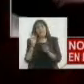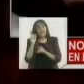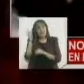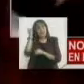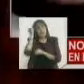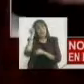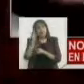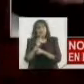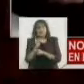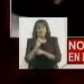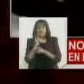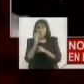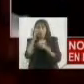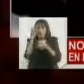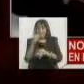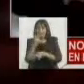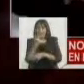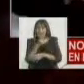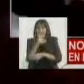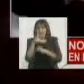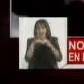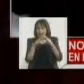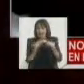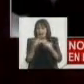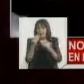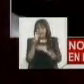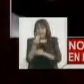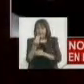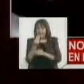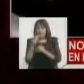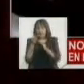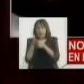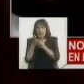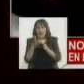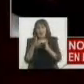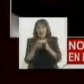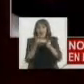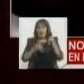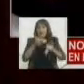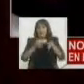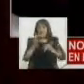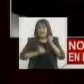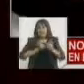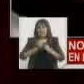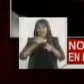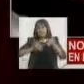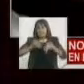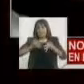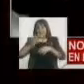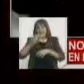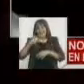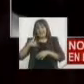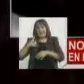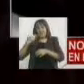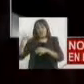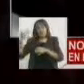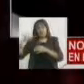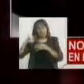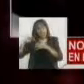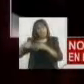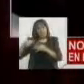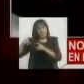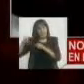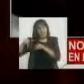absurdo e incomprensible que Nicaragua, que tanto recurre a la Corte Internacional de Justicia y que tiene varios otros casos